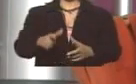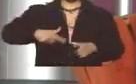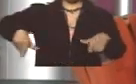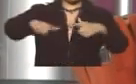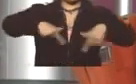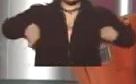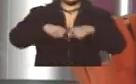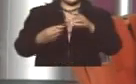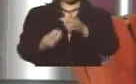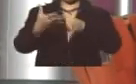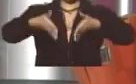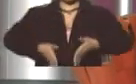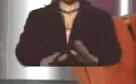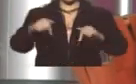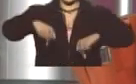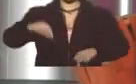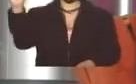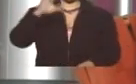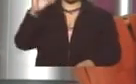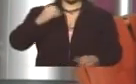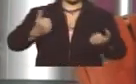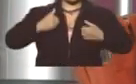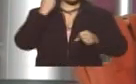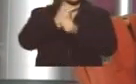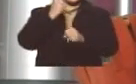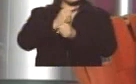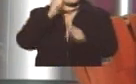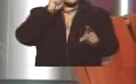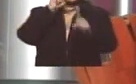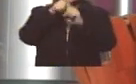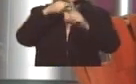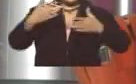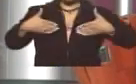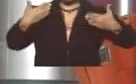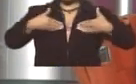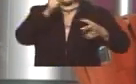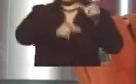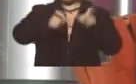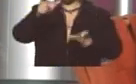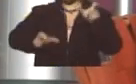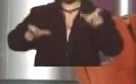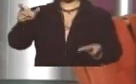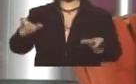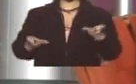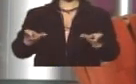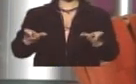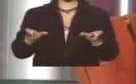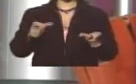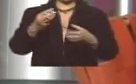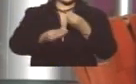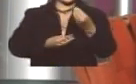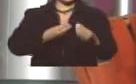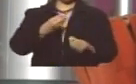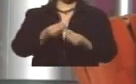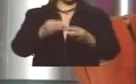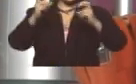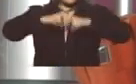Anzoátegui. Y estoy aquí en Caracas, haciendo el trabajo, representando a mi gente, haciendo